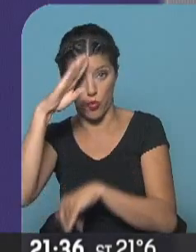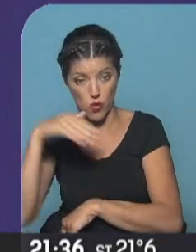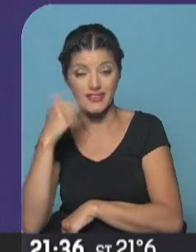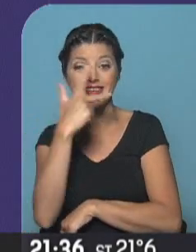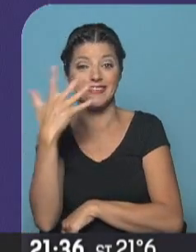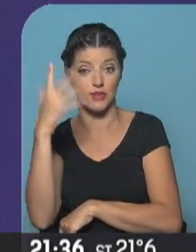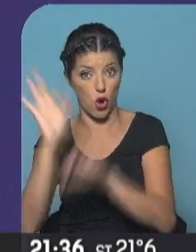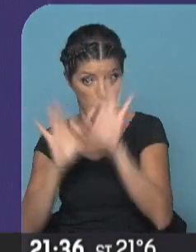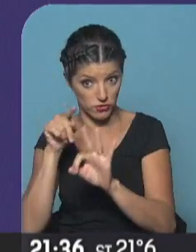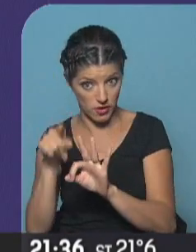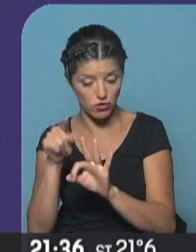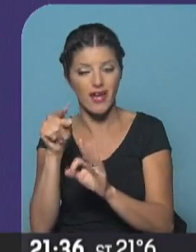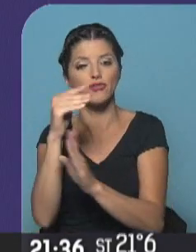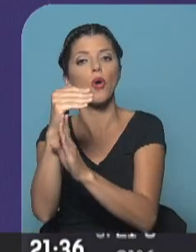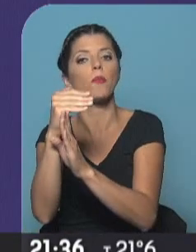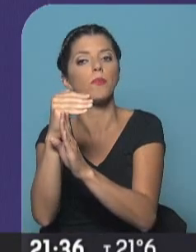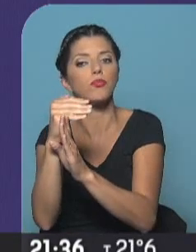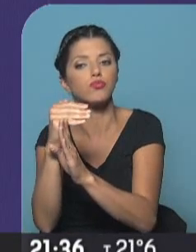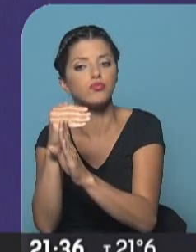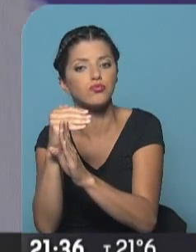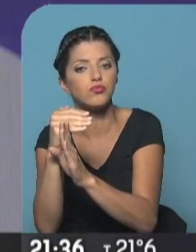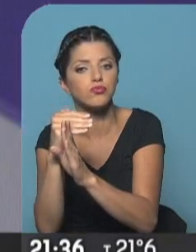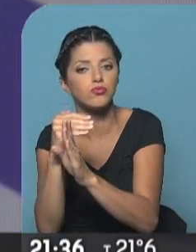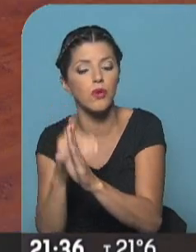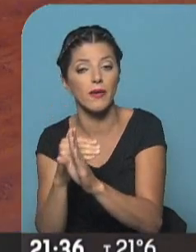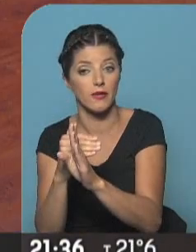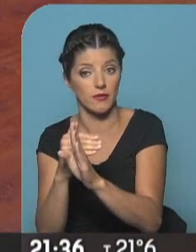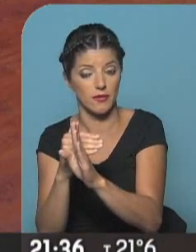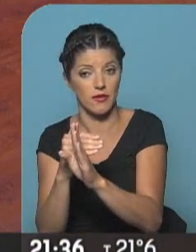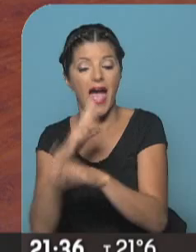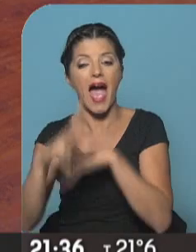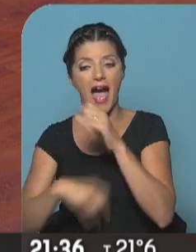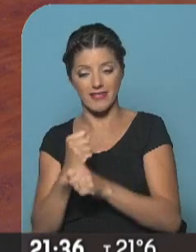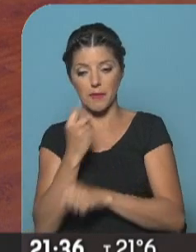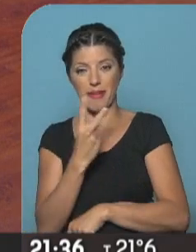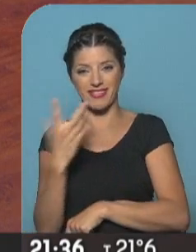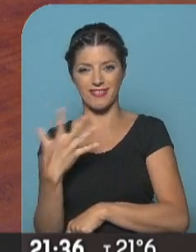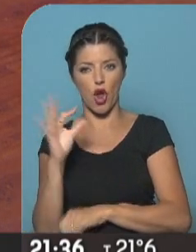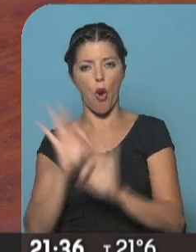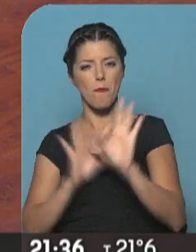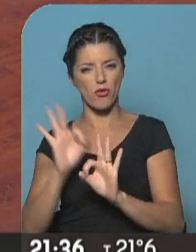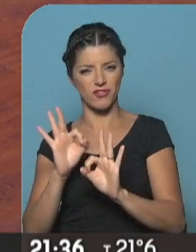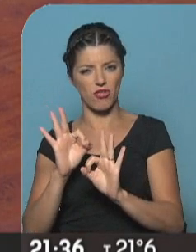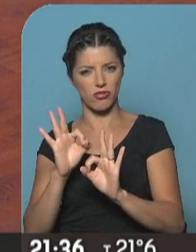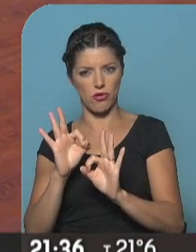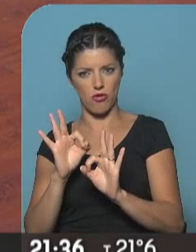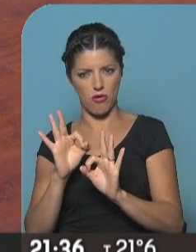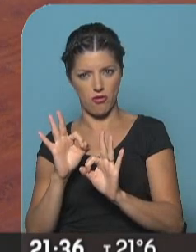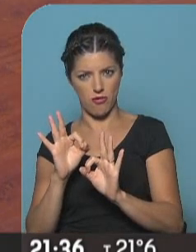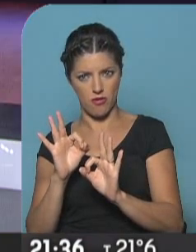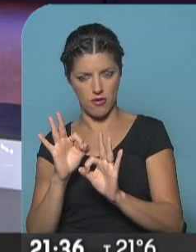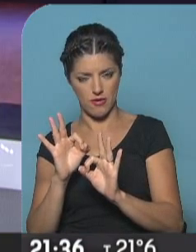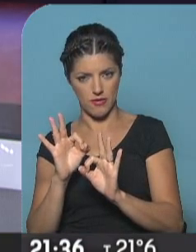las sociedades, bajaría en forma progresiva en los próximos 5 años hasta llegar a un 25% para las empresas